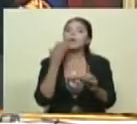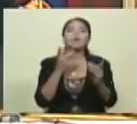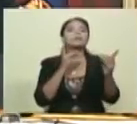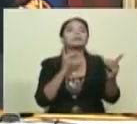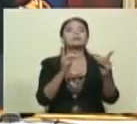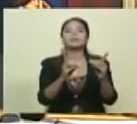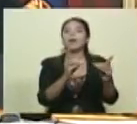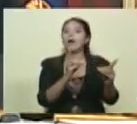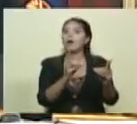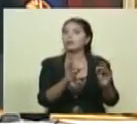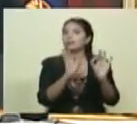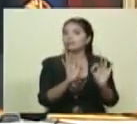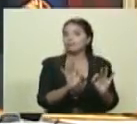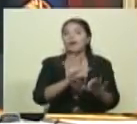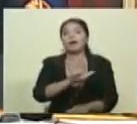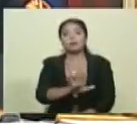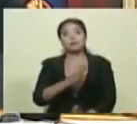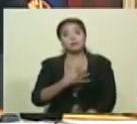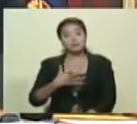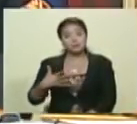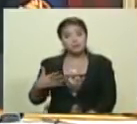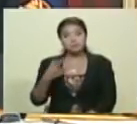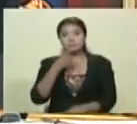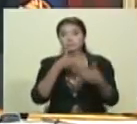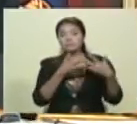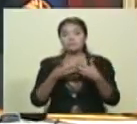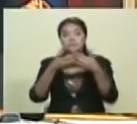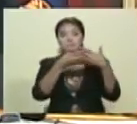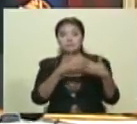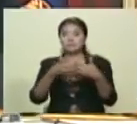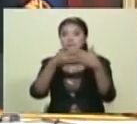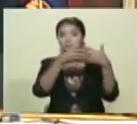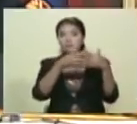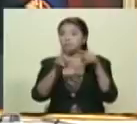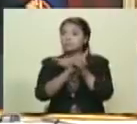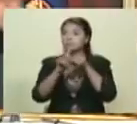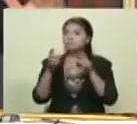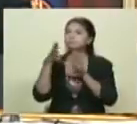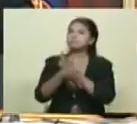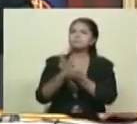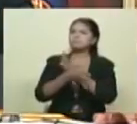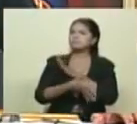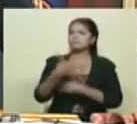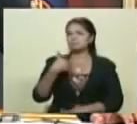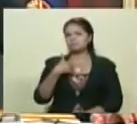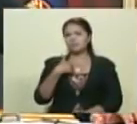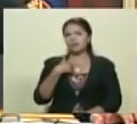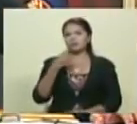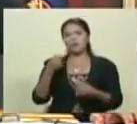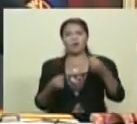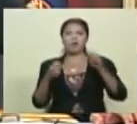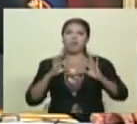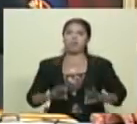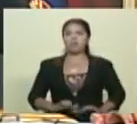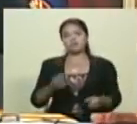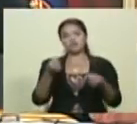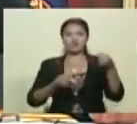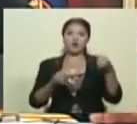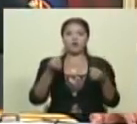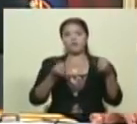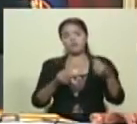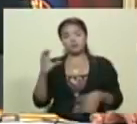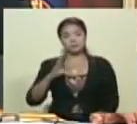es el esquema de relación que yo quiero con los Estados Unidos de Norteamérica. Ahora, lo que pasa es que yo soy un autobusero de los barrios de